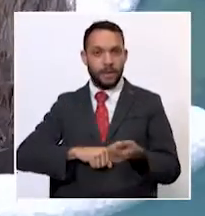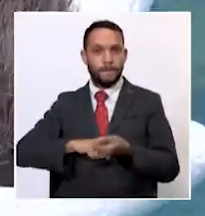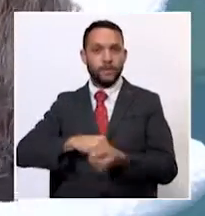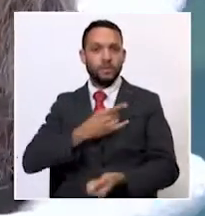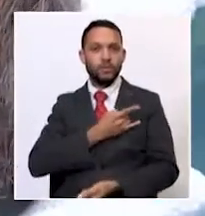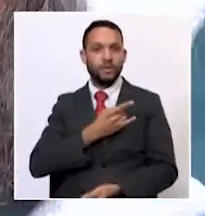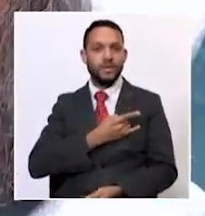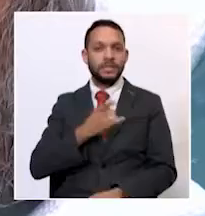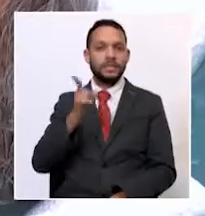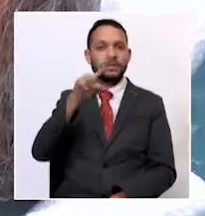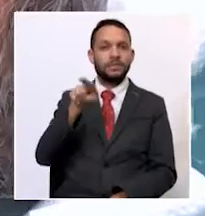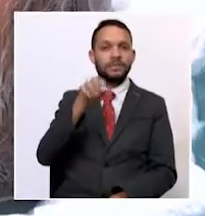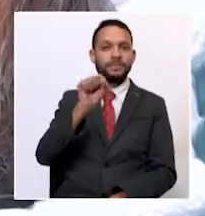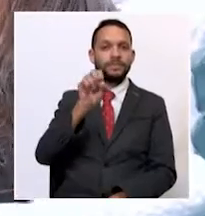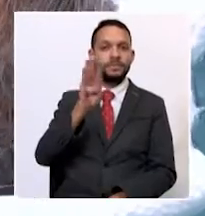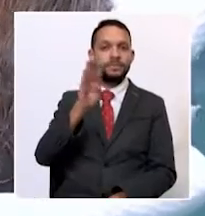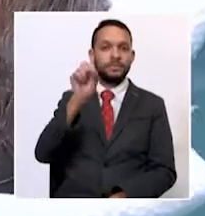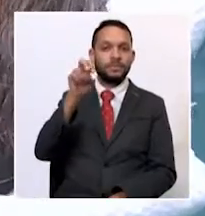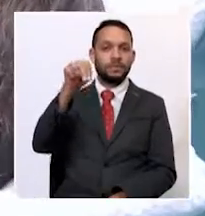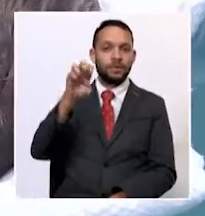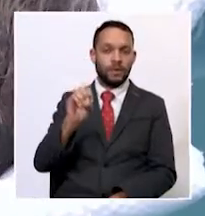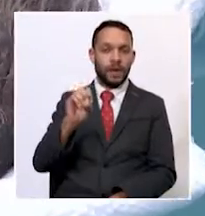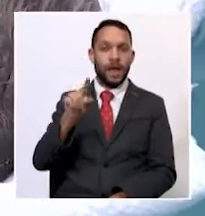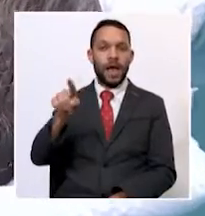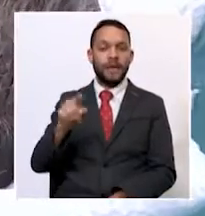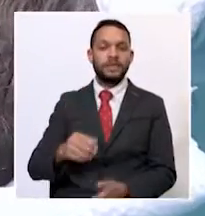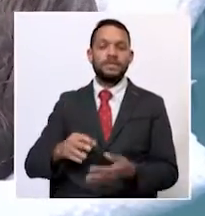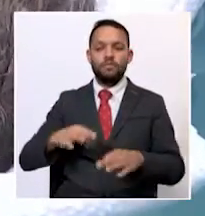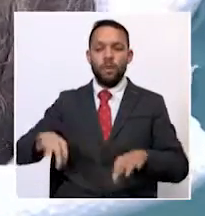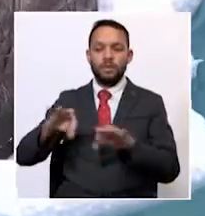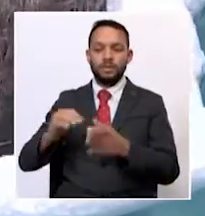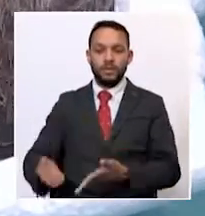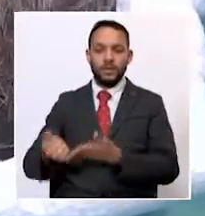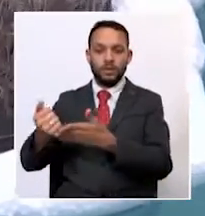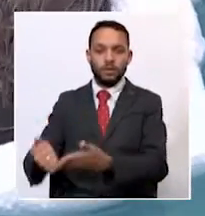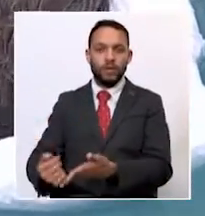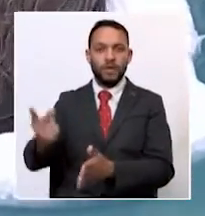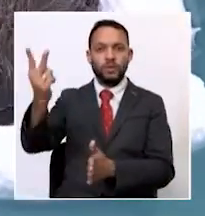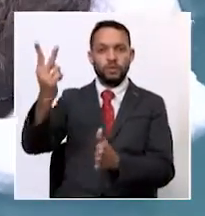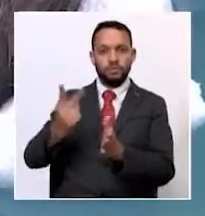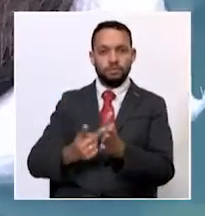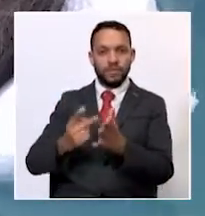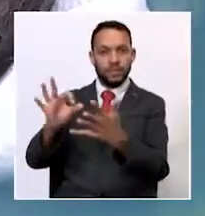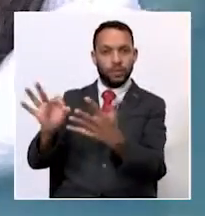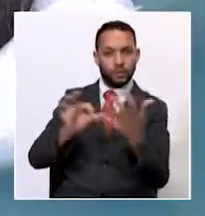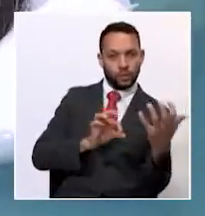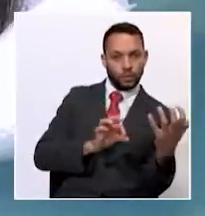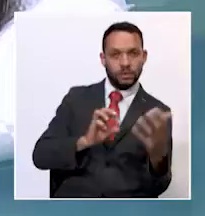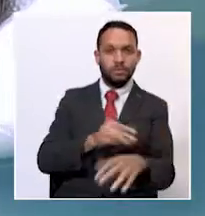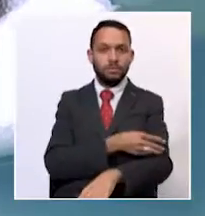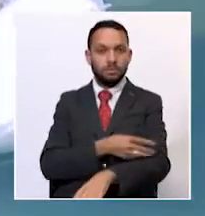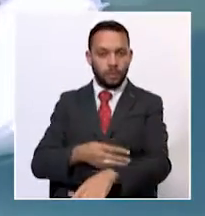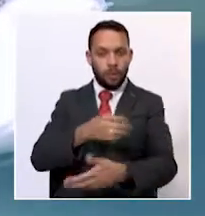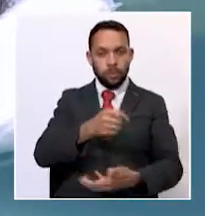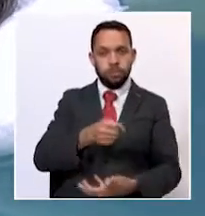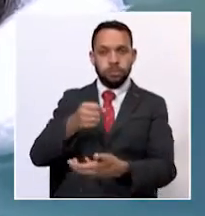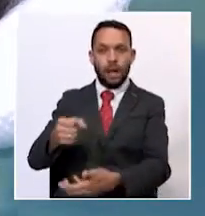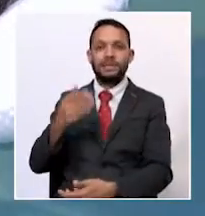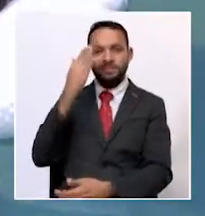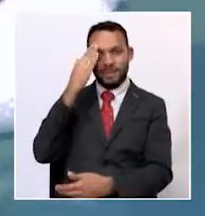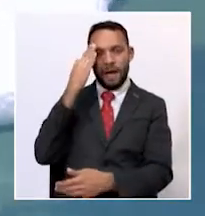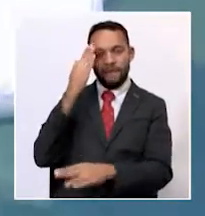una inversión de 2.800 millones de pesos, porque se sabe cómo la terapia que se puede hacer en el agua